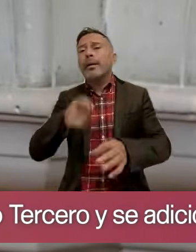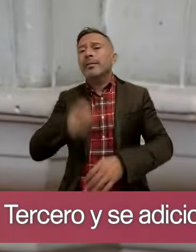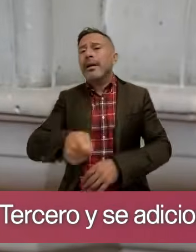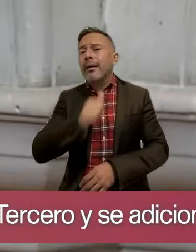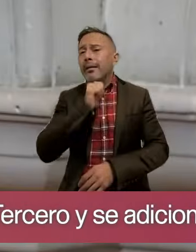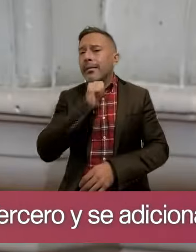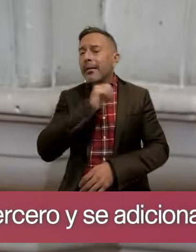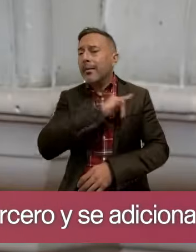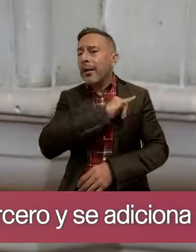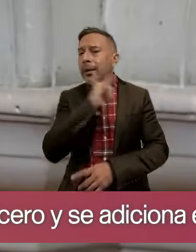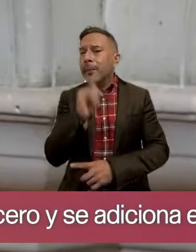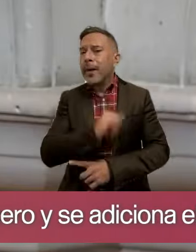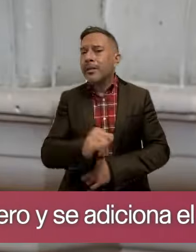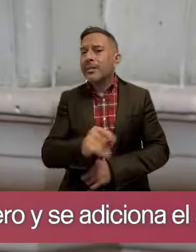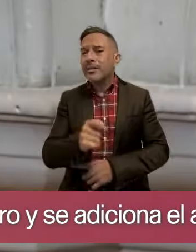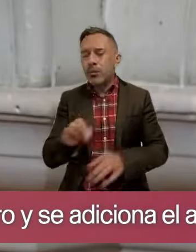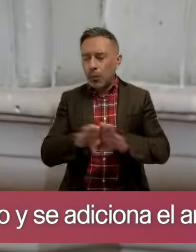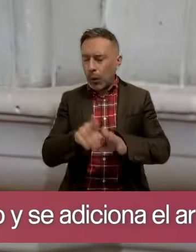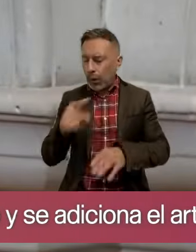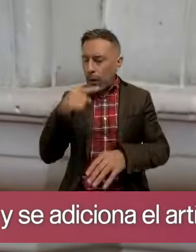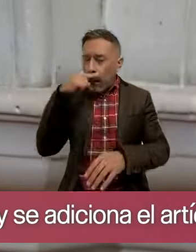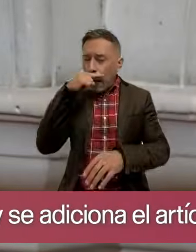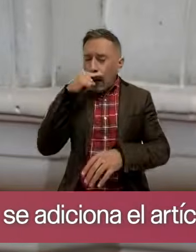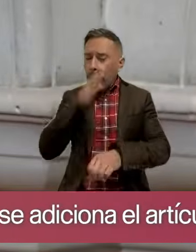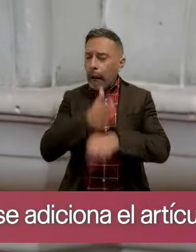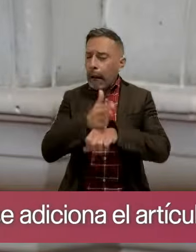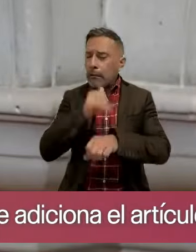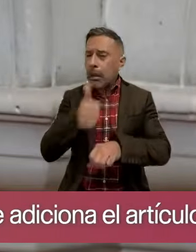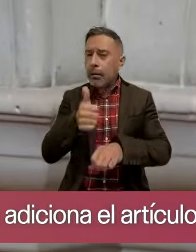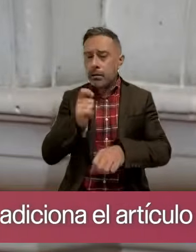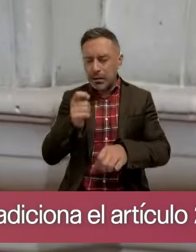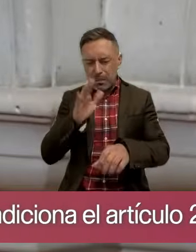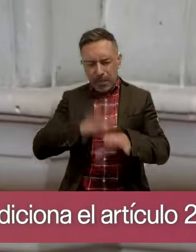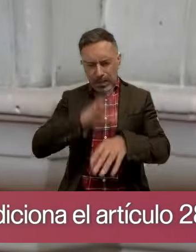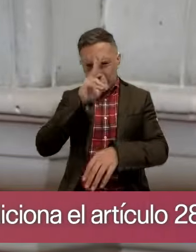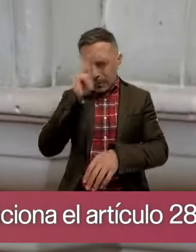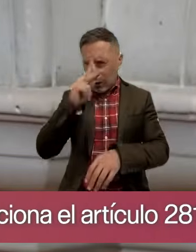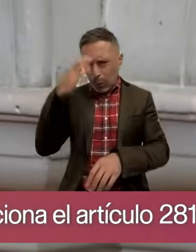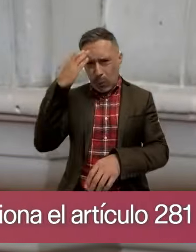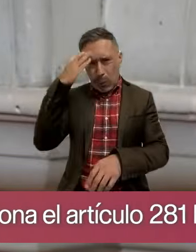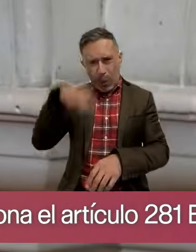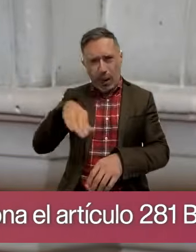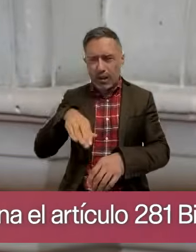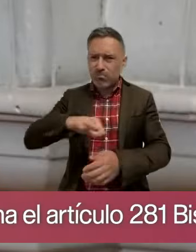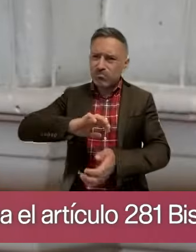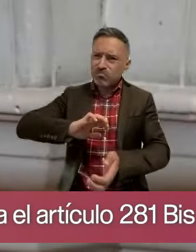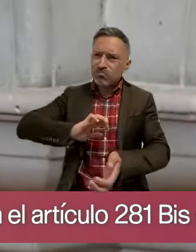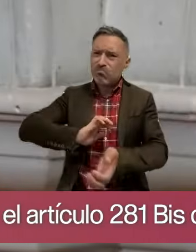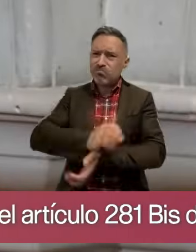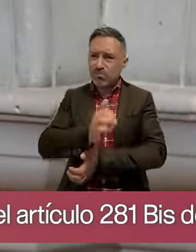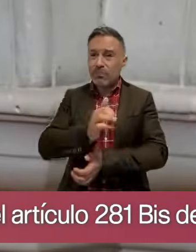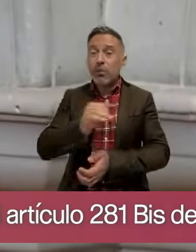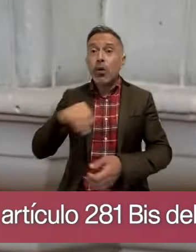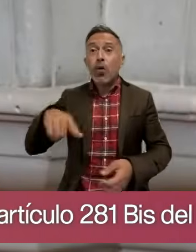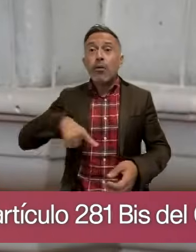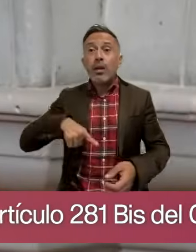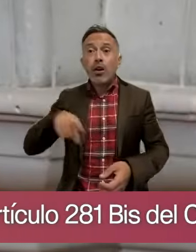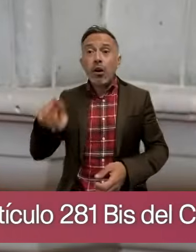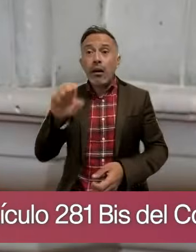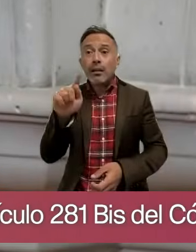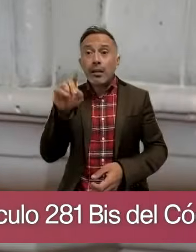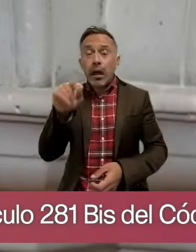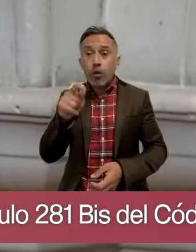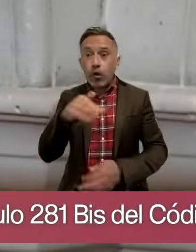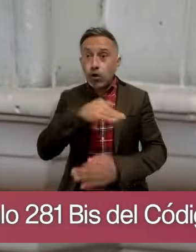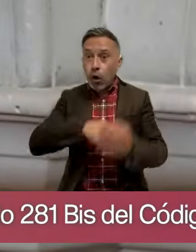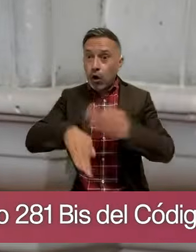que decirlo, es la forma más cruel de discriminación. Porque cuando el Estado no protege a todos por igual, discrimina